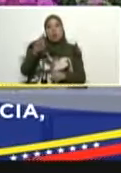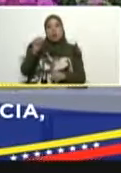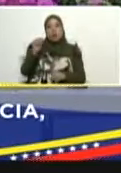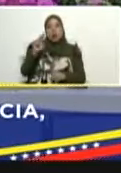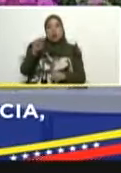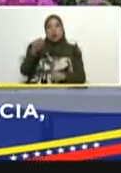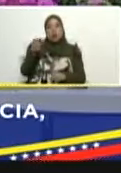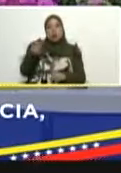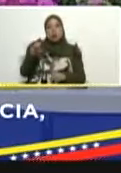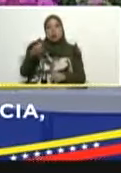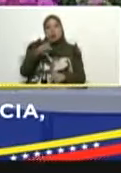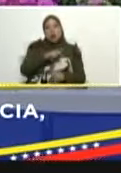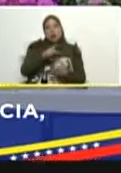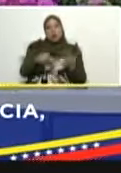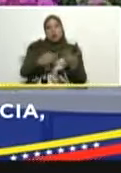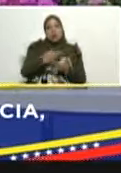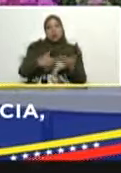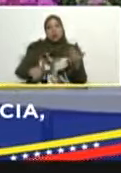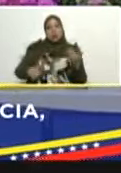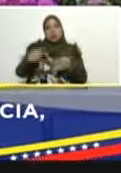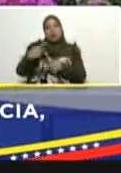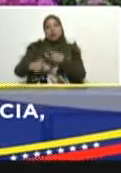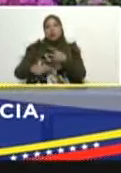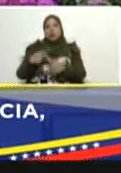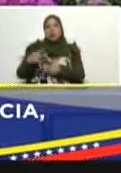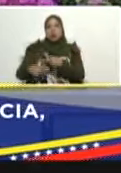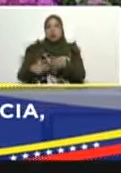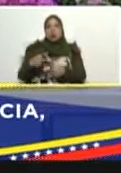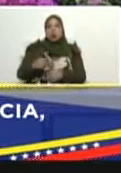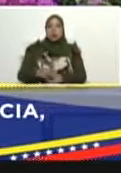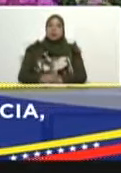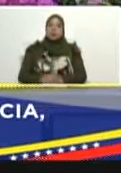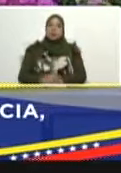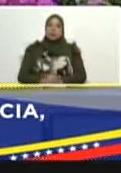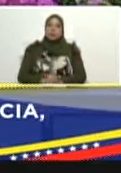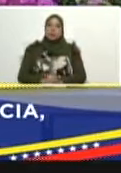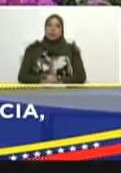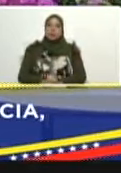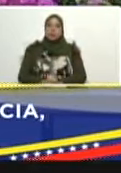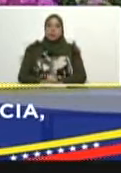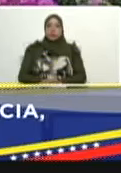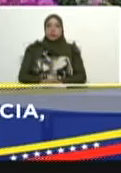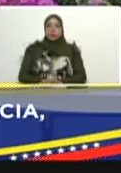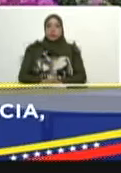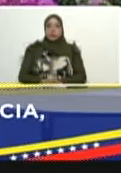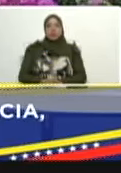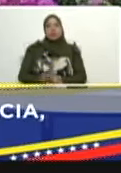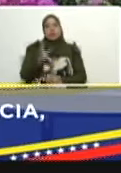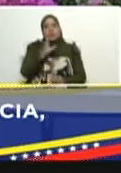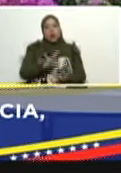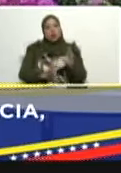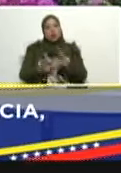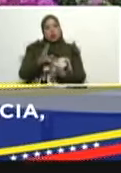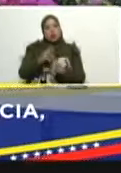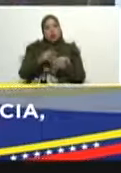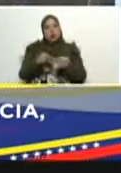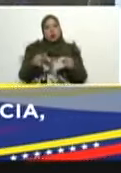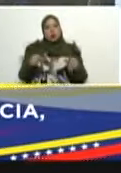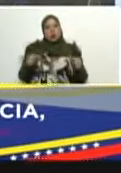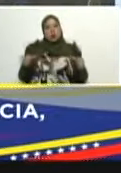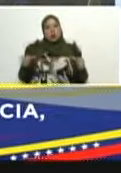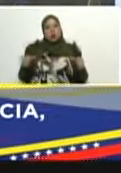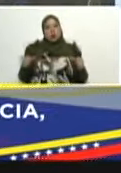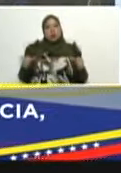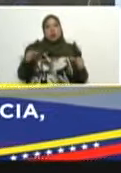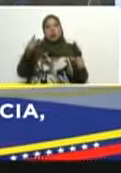viceministra de producción, una científica en el Viceministerio de Agricultura, y los